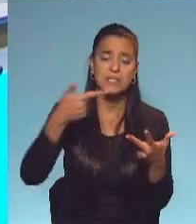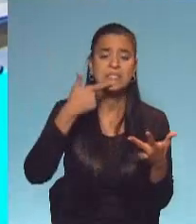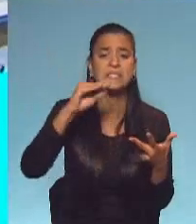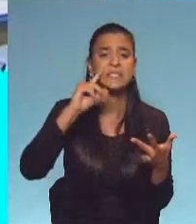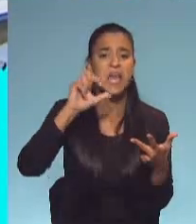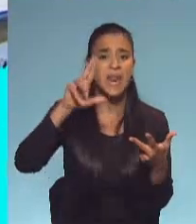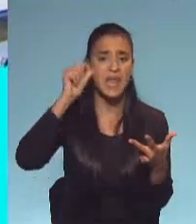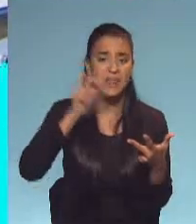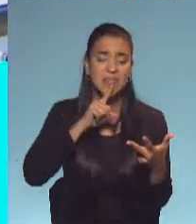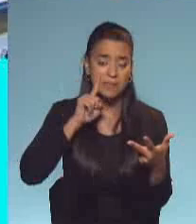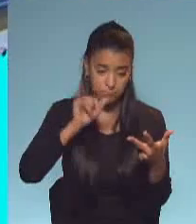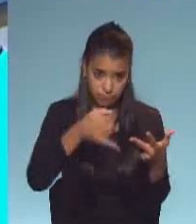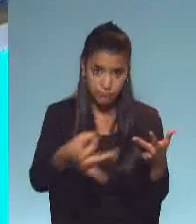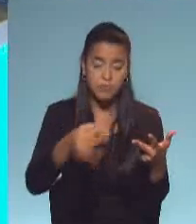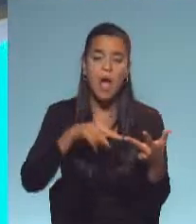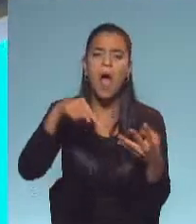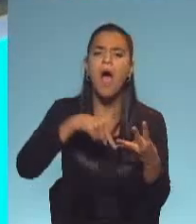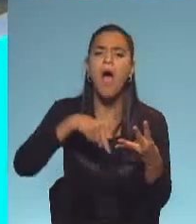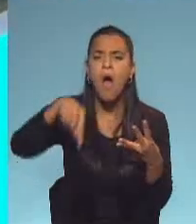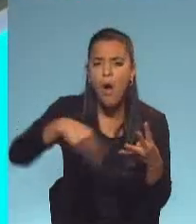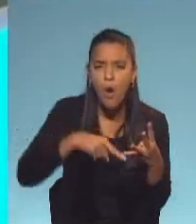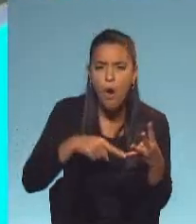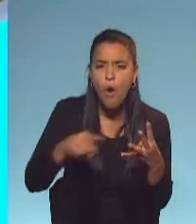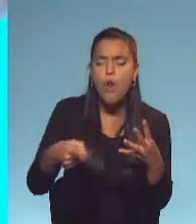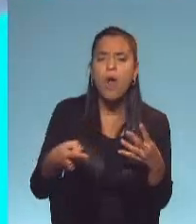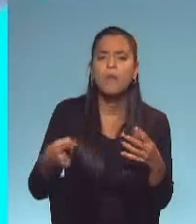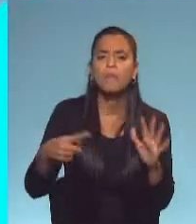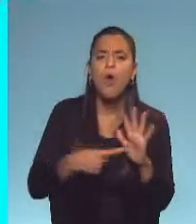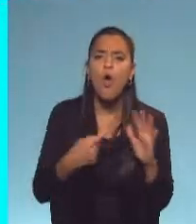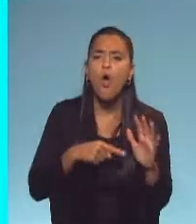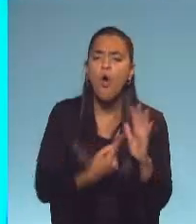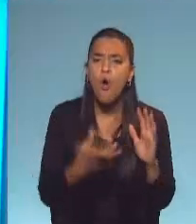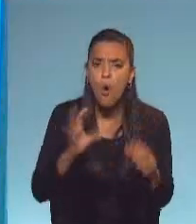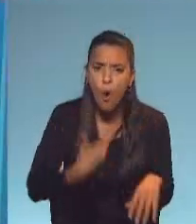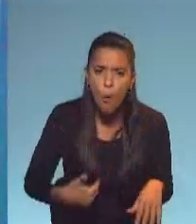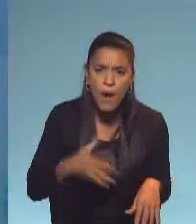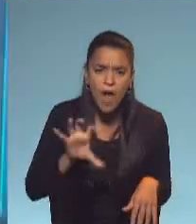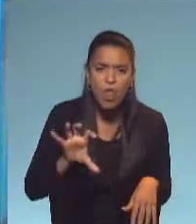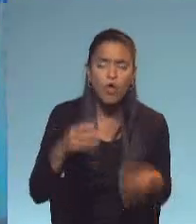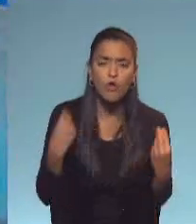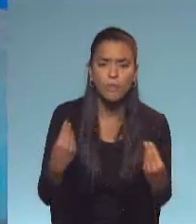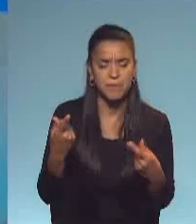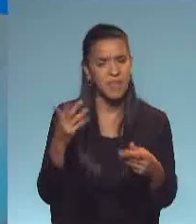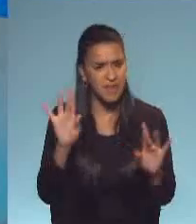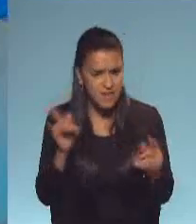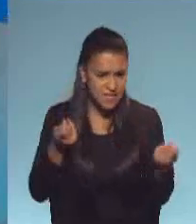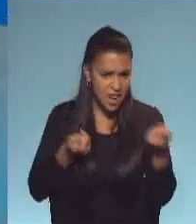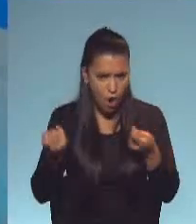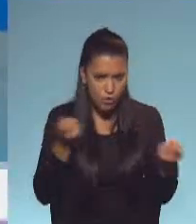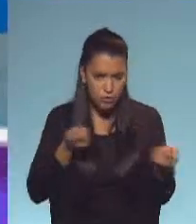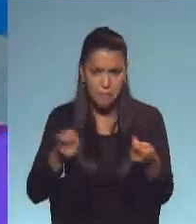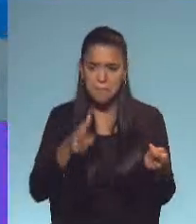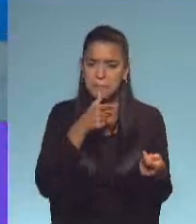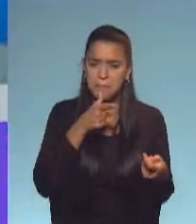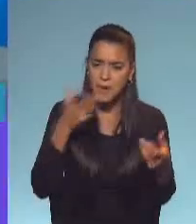Schiaretti en Córdoba. Sí, es cierto. Y ahora el gobernador de la provincia de Buenos Aires, me llama la atención, ¿no? Porque son difíciles ese tipo de negociaciones, casi nulas en